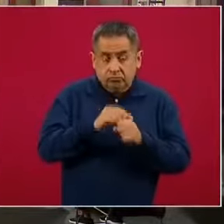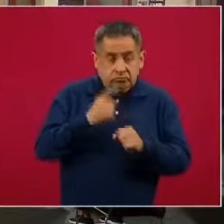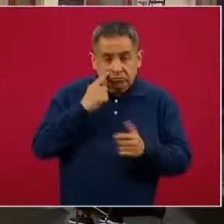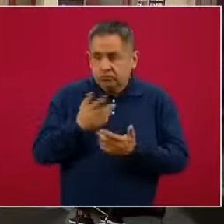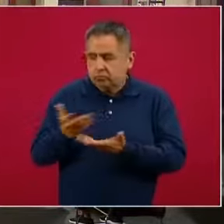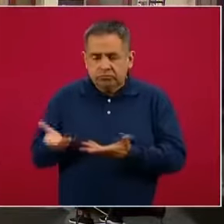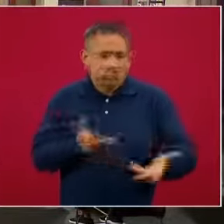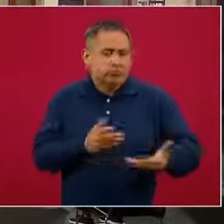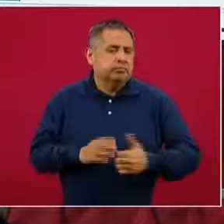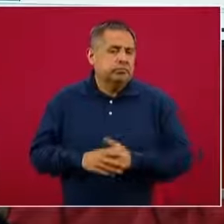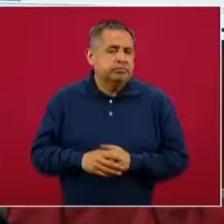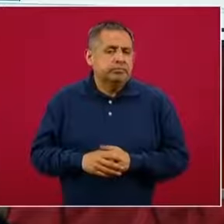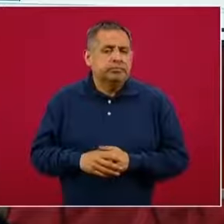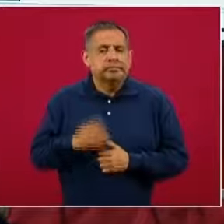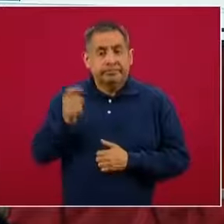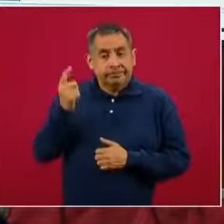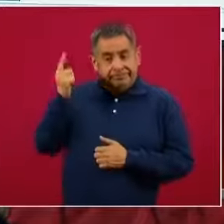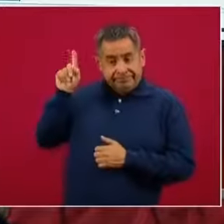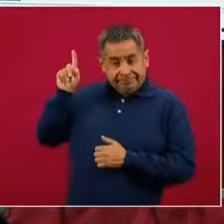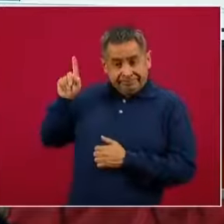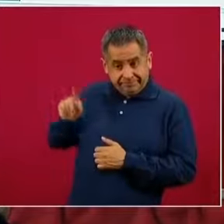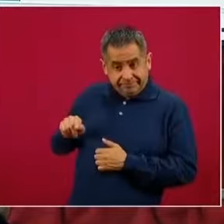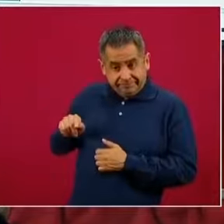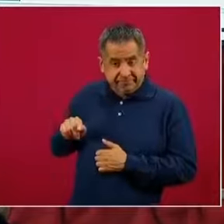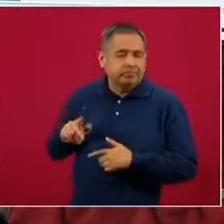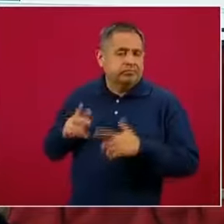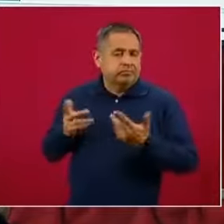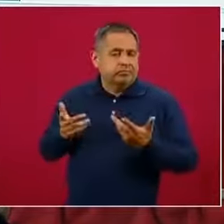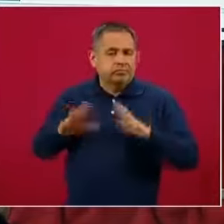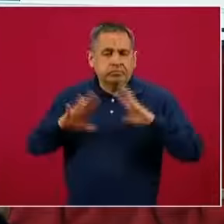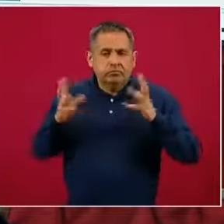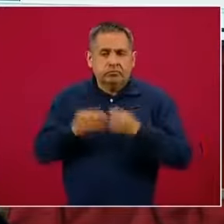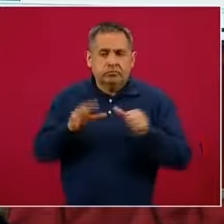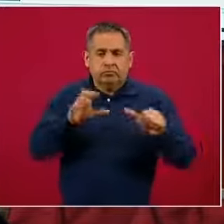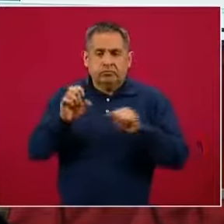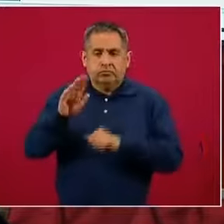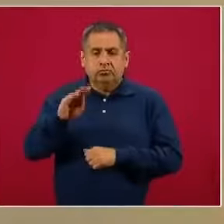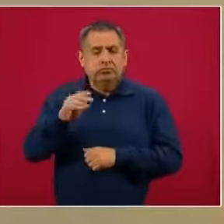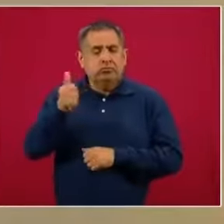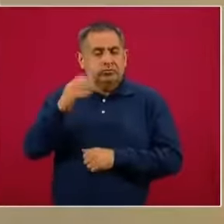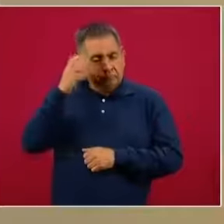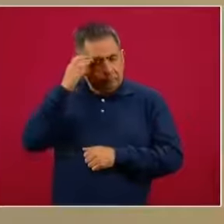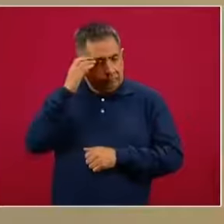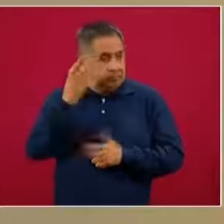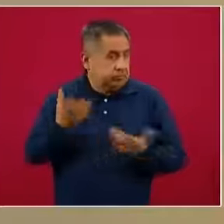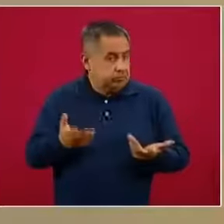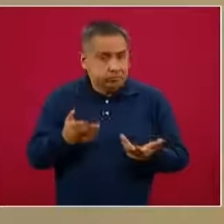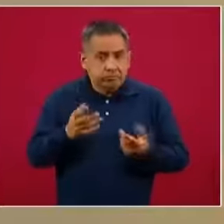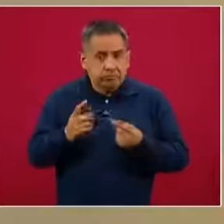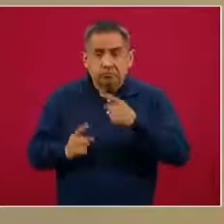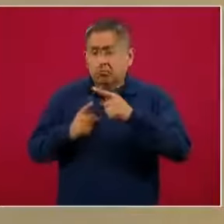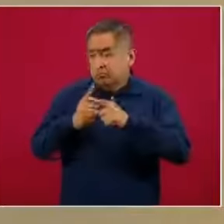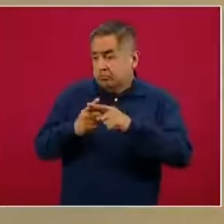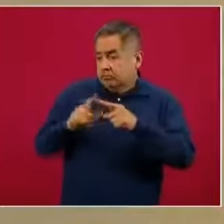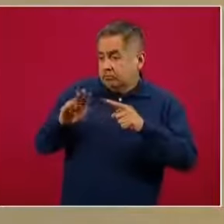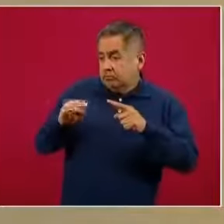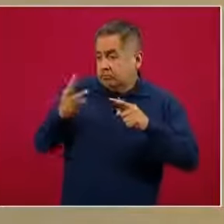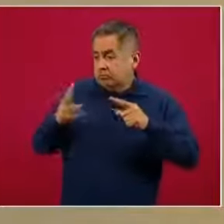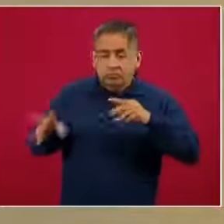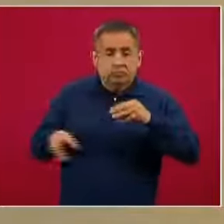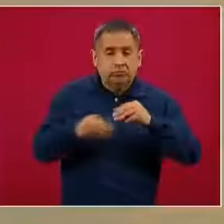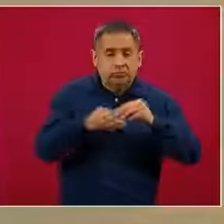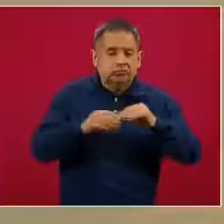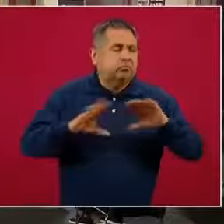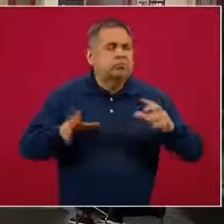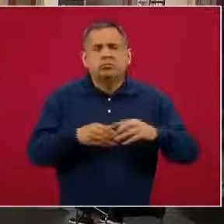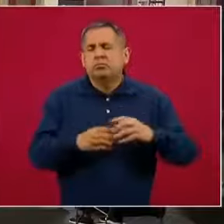para COVID. De esta manera es como ya estamos en las 696 camas, en el momento que sumemos las 93 que nos faltan,